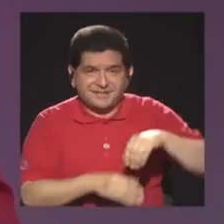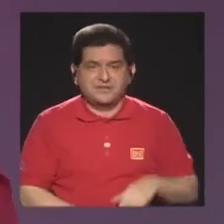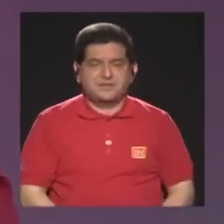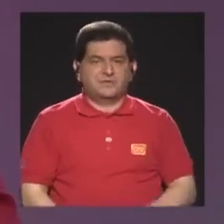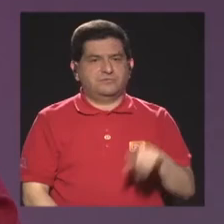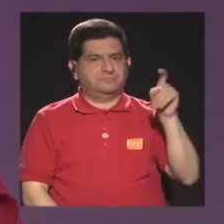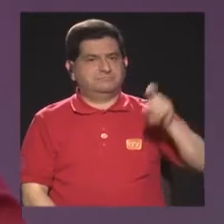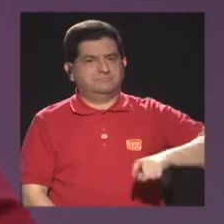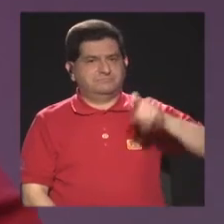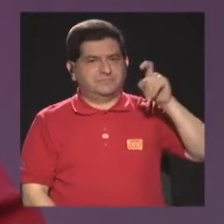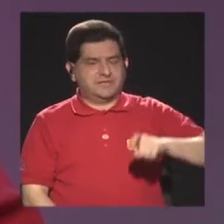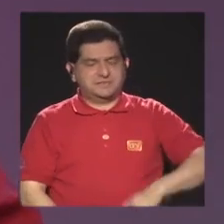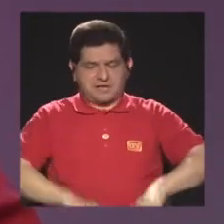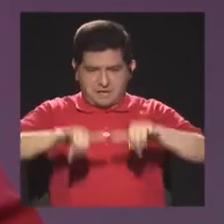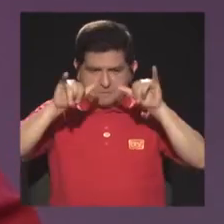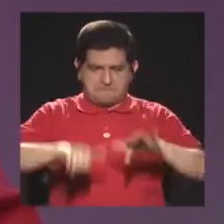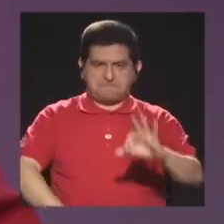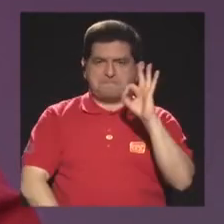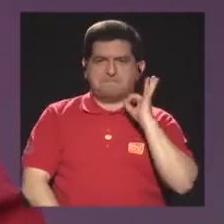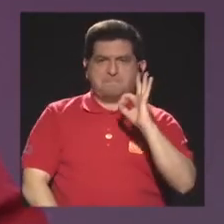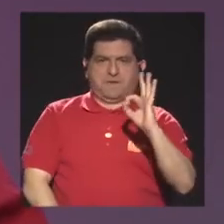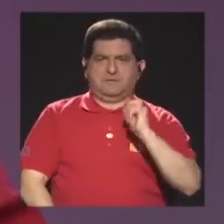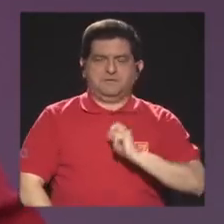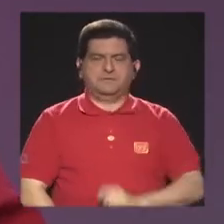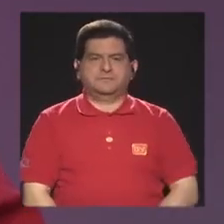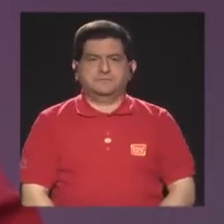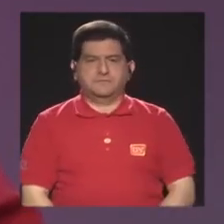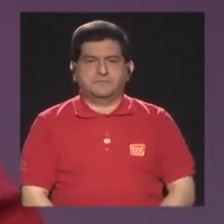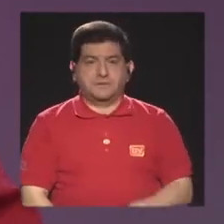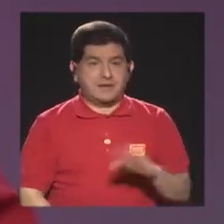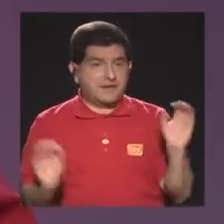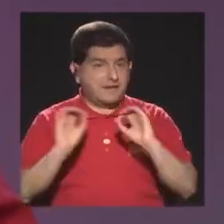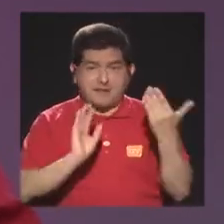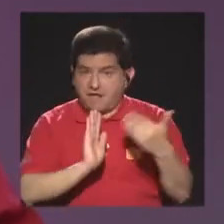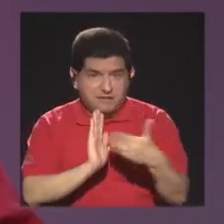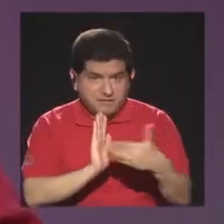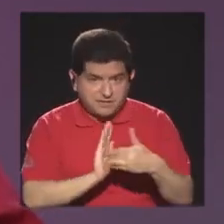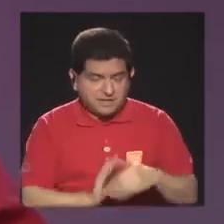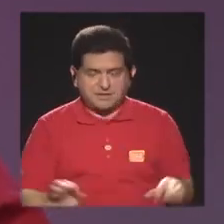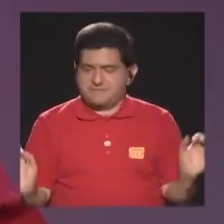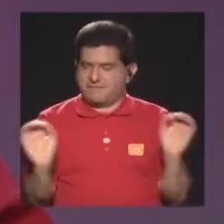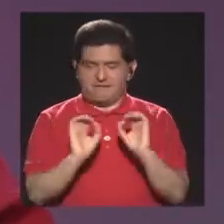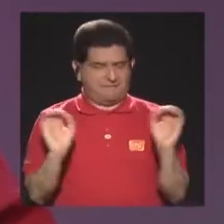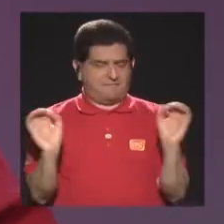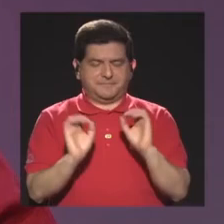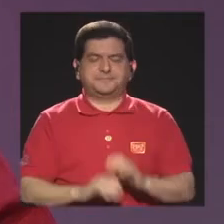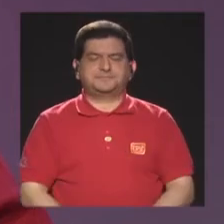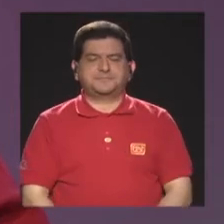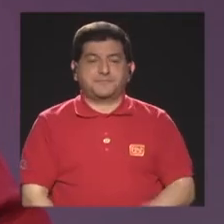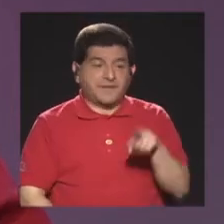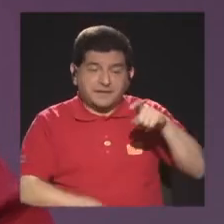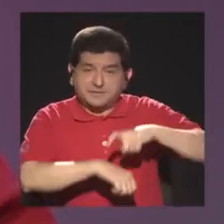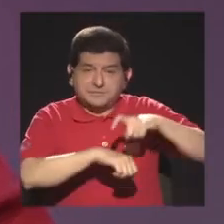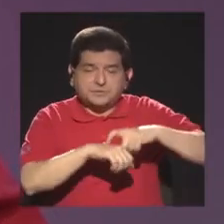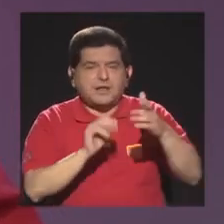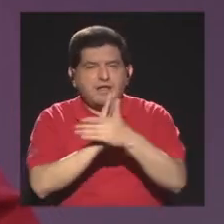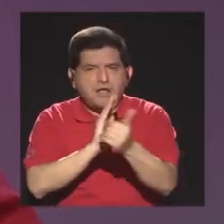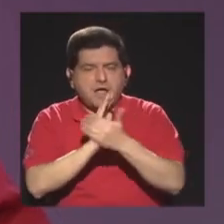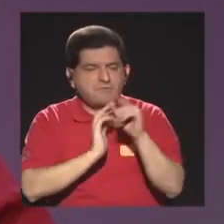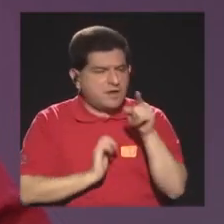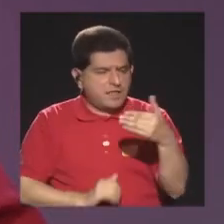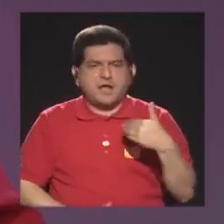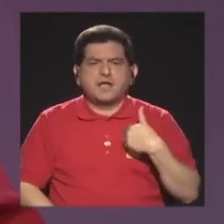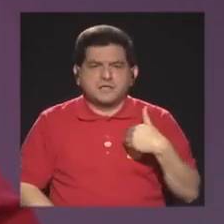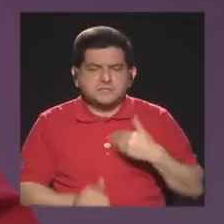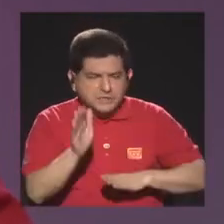tiene que quedar intacto, ¿verdad? Y entonces hay que manejarlo. No se puede dañar nada. Así, o sea, y entonces ahí las destrezas que ellas tienen